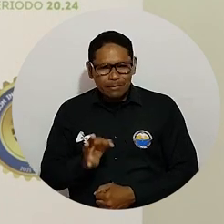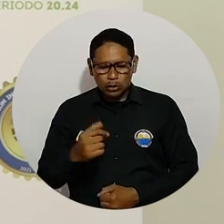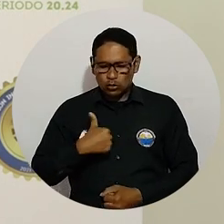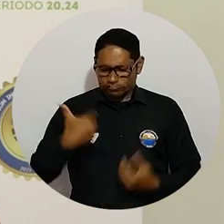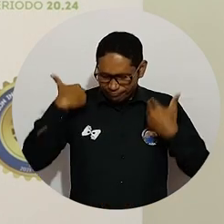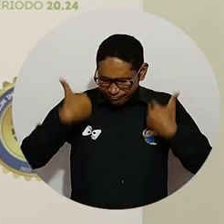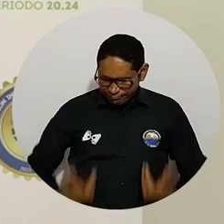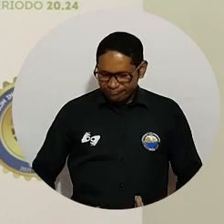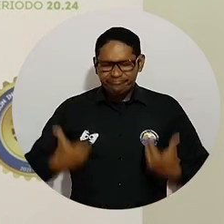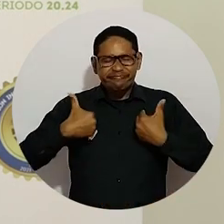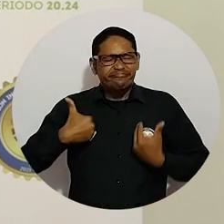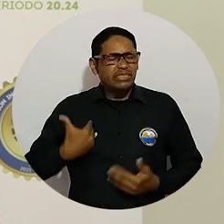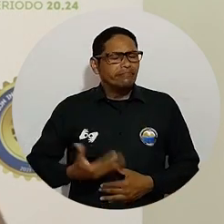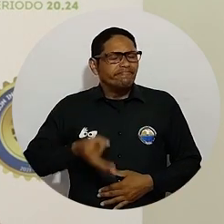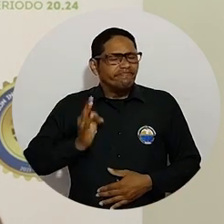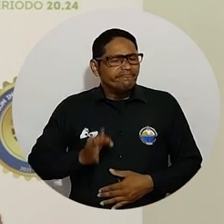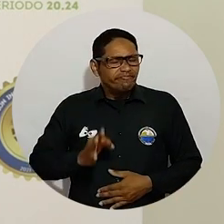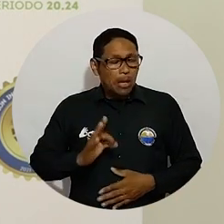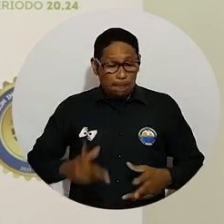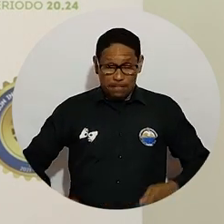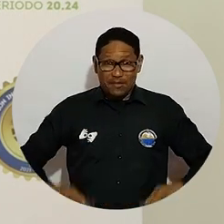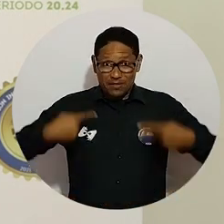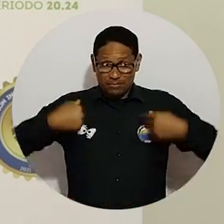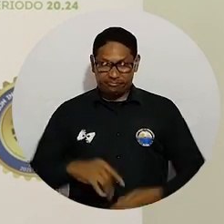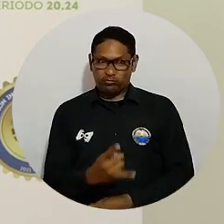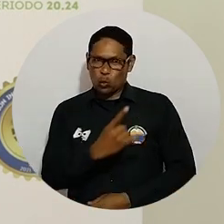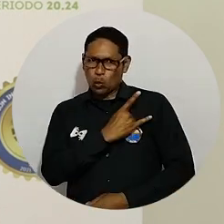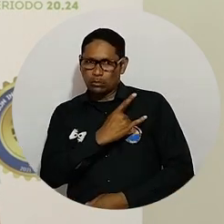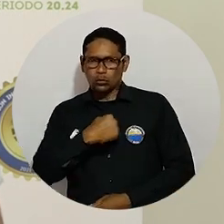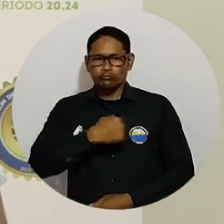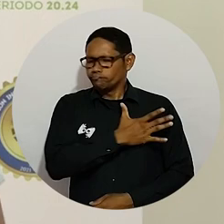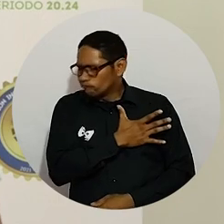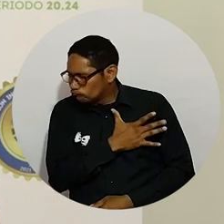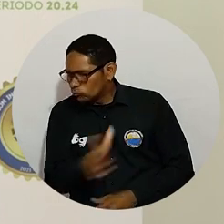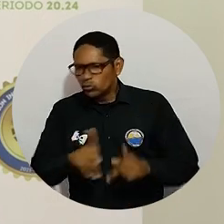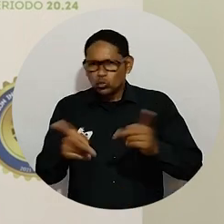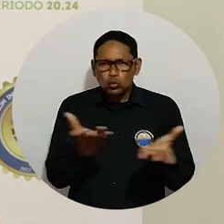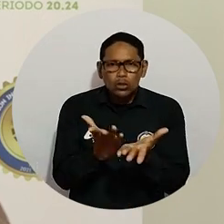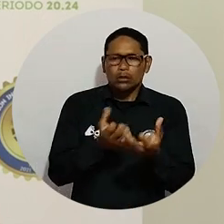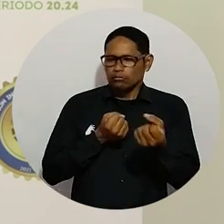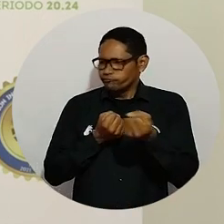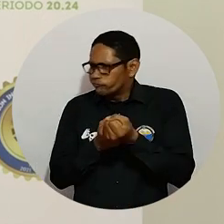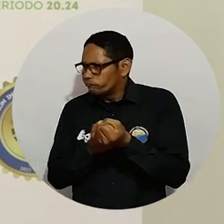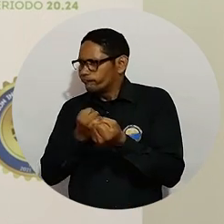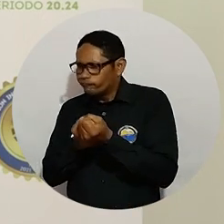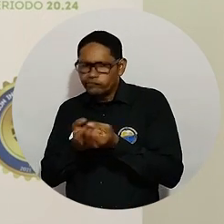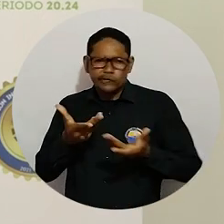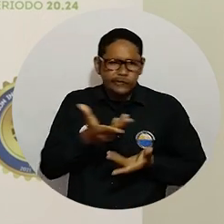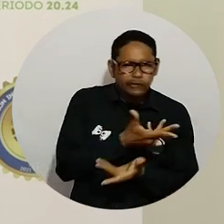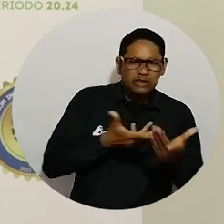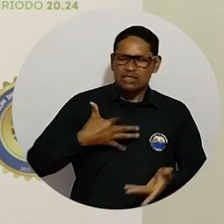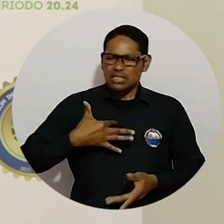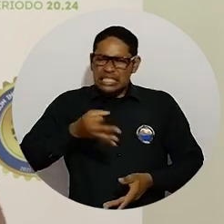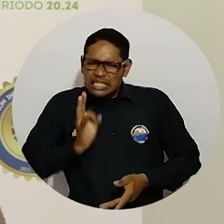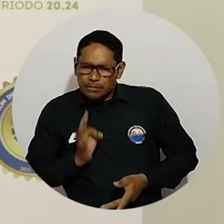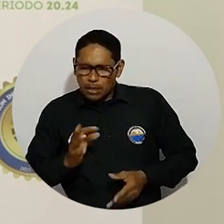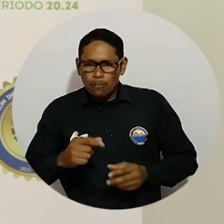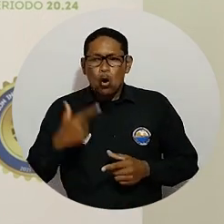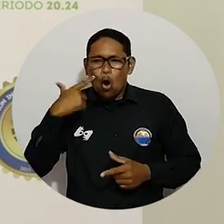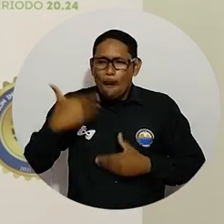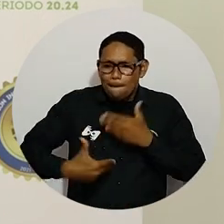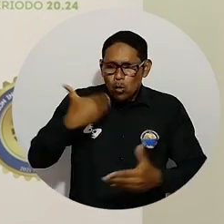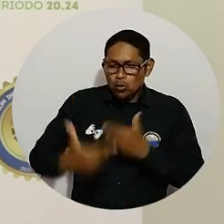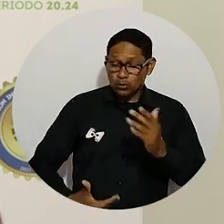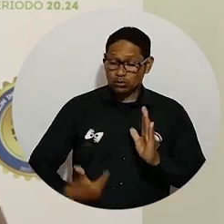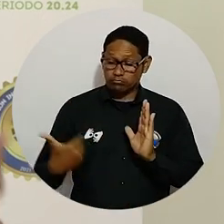y siempre me he caracterizado porque en mi vida universitaria he estado de la mano de los estudiantes. Siempre hemos velado